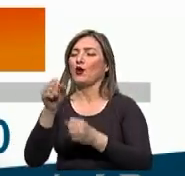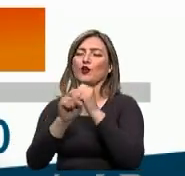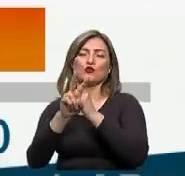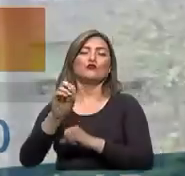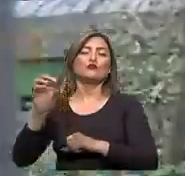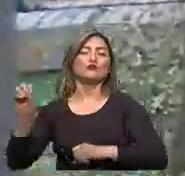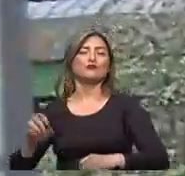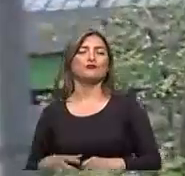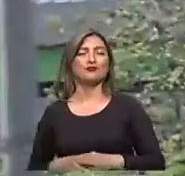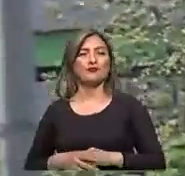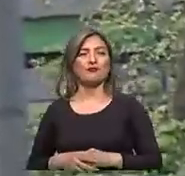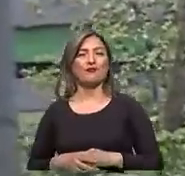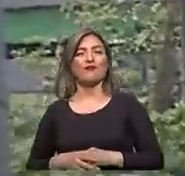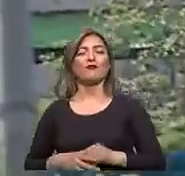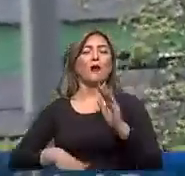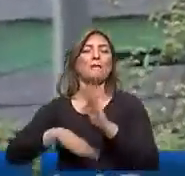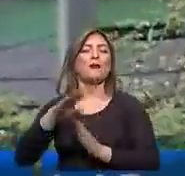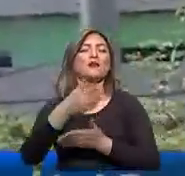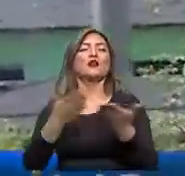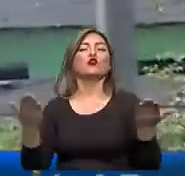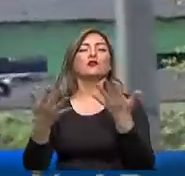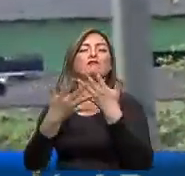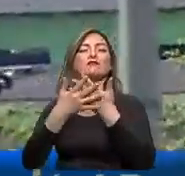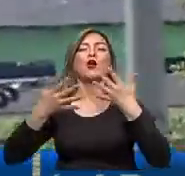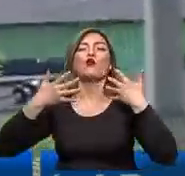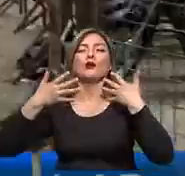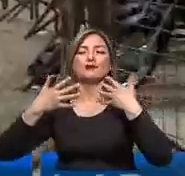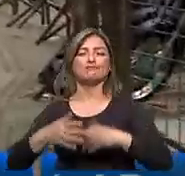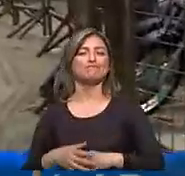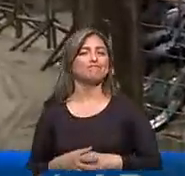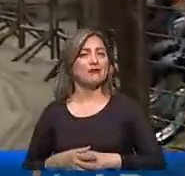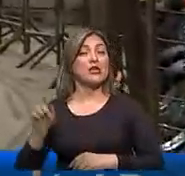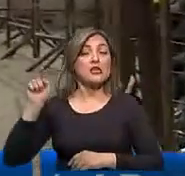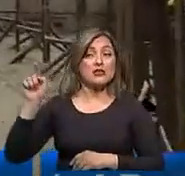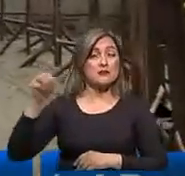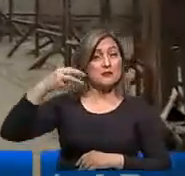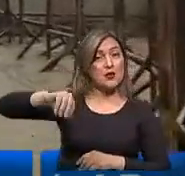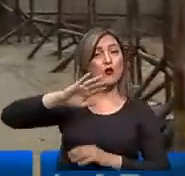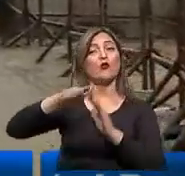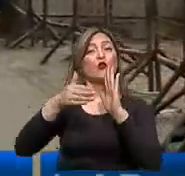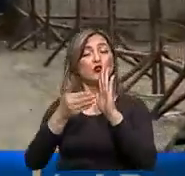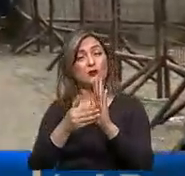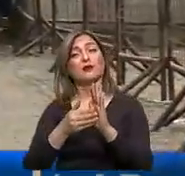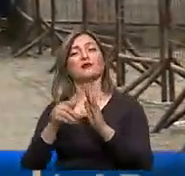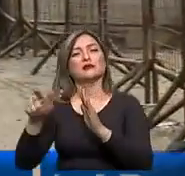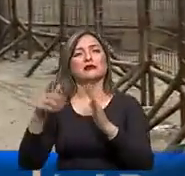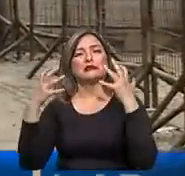el 2020. Más de la mitad de ellos han ocurrido en la penitenciaría del Litoral, donde este miércoles nuevamente volvió esa tensa calma que